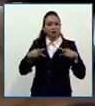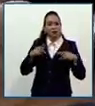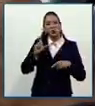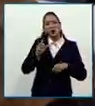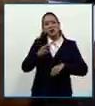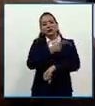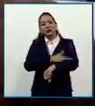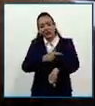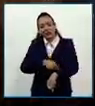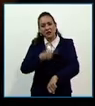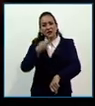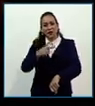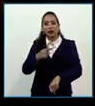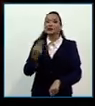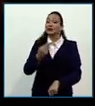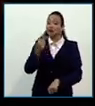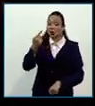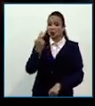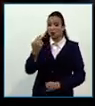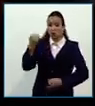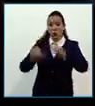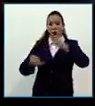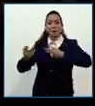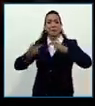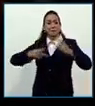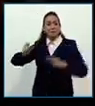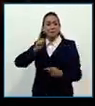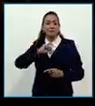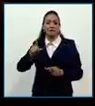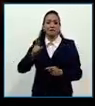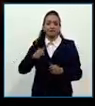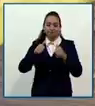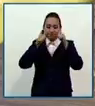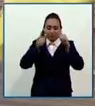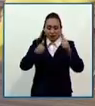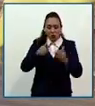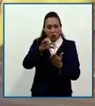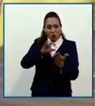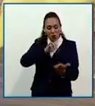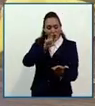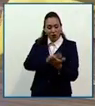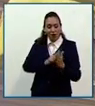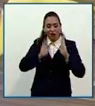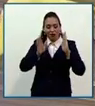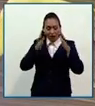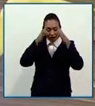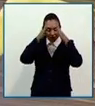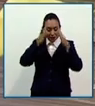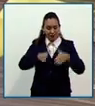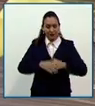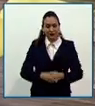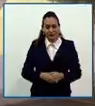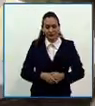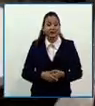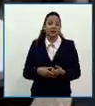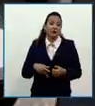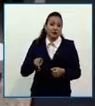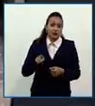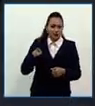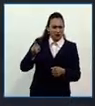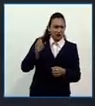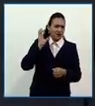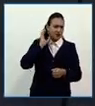tribunal competente, independiente e imparcial. Y porque el poder reformador no está facultado para impulsar